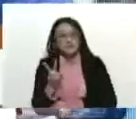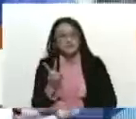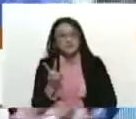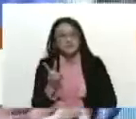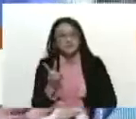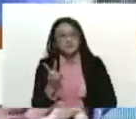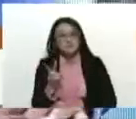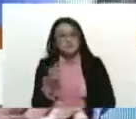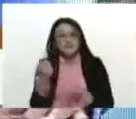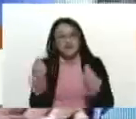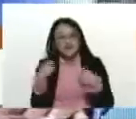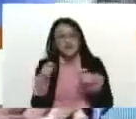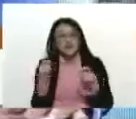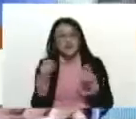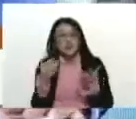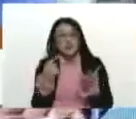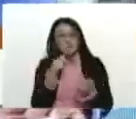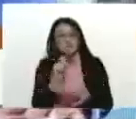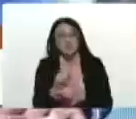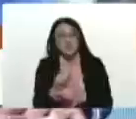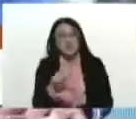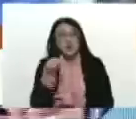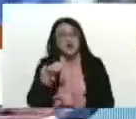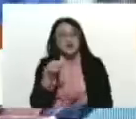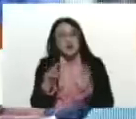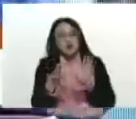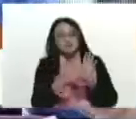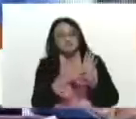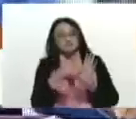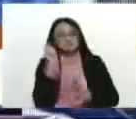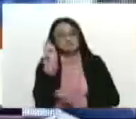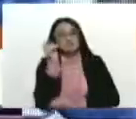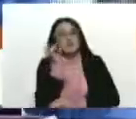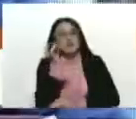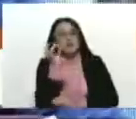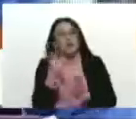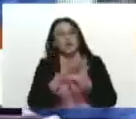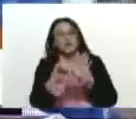trató de plasmarlo aquí en esta constitución